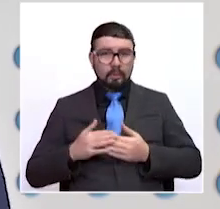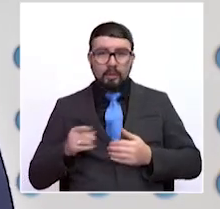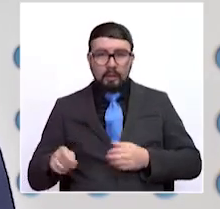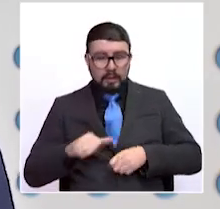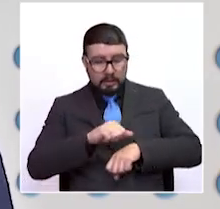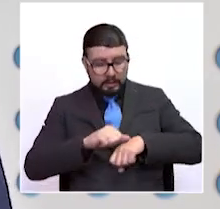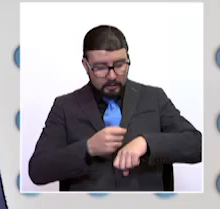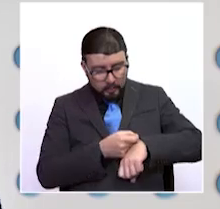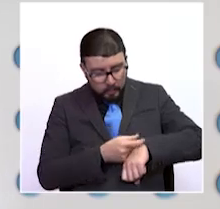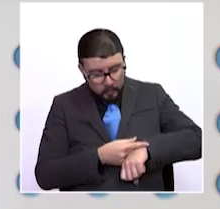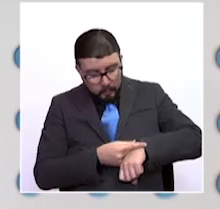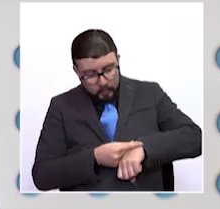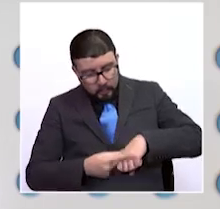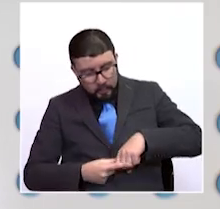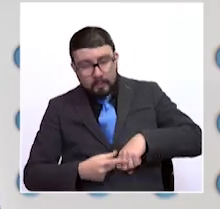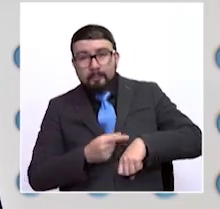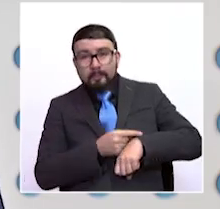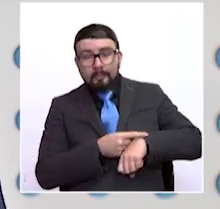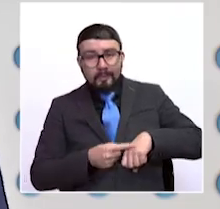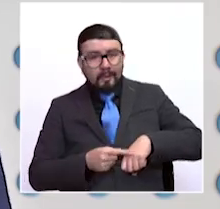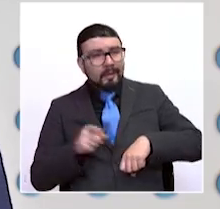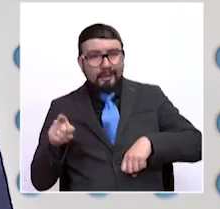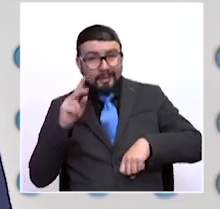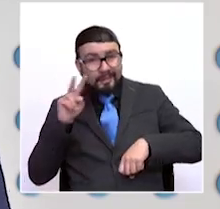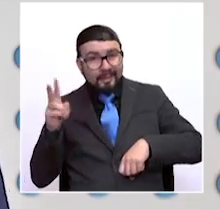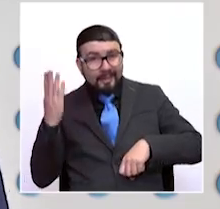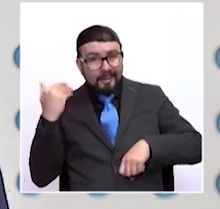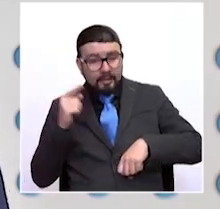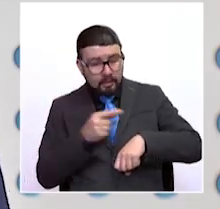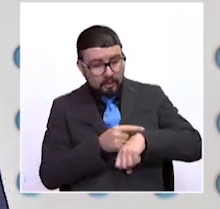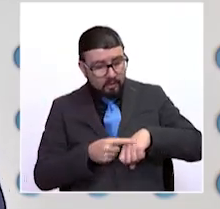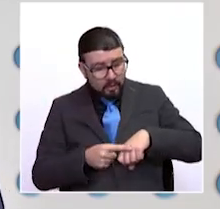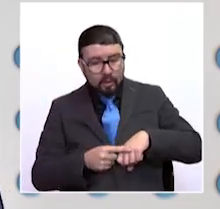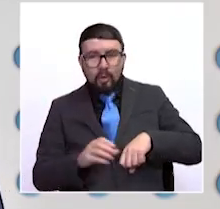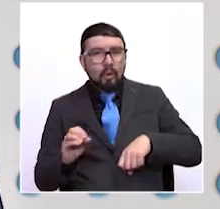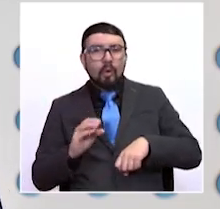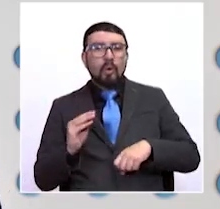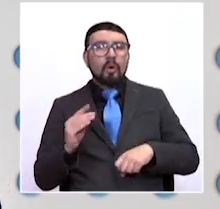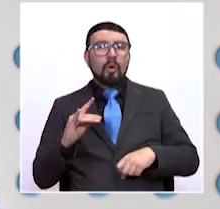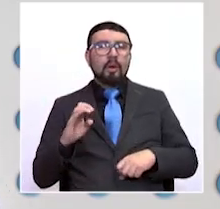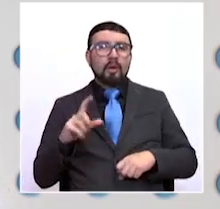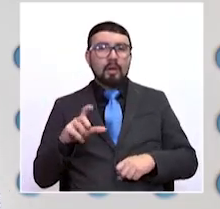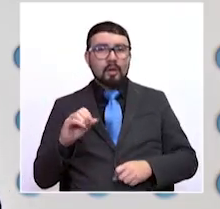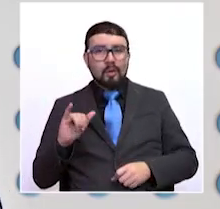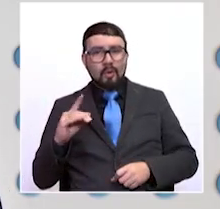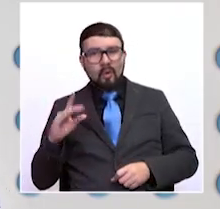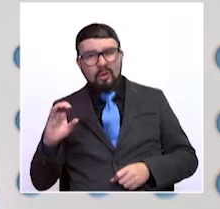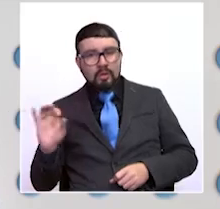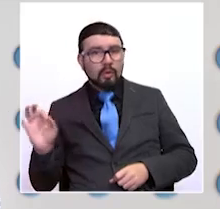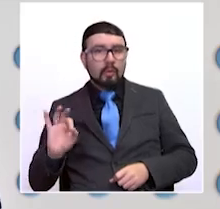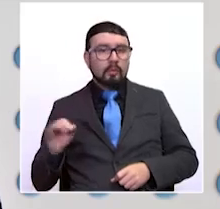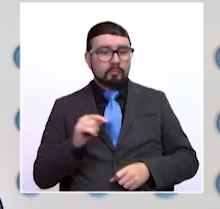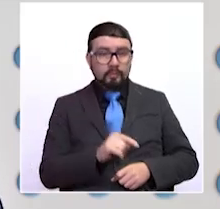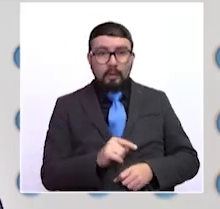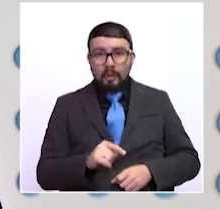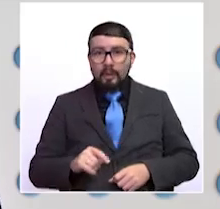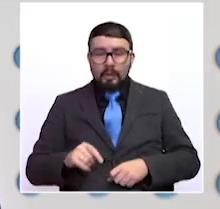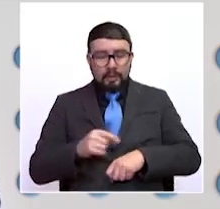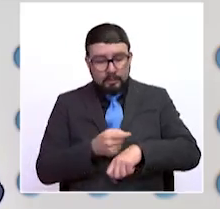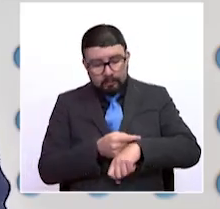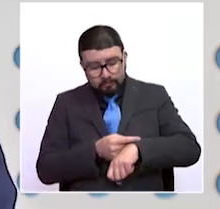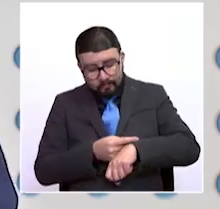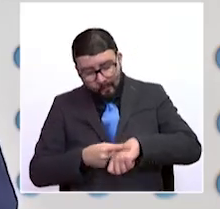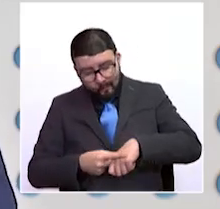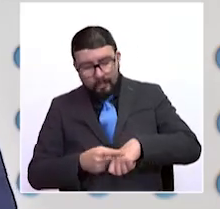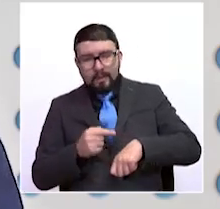hipertróficas, que son esas gruesas como esa que acabamos de ver, el queloide, o para las cicatrices también atróficas, que algunas